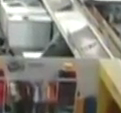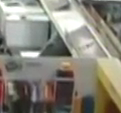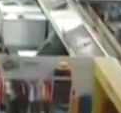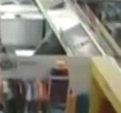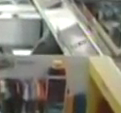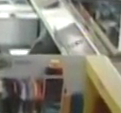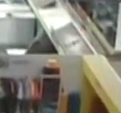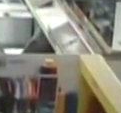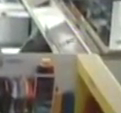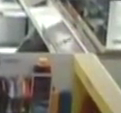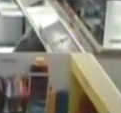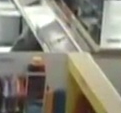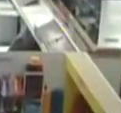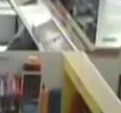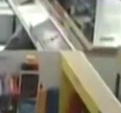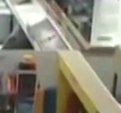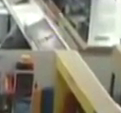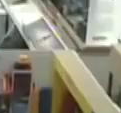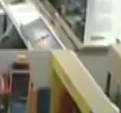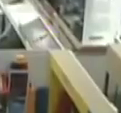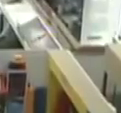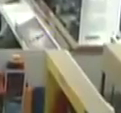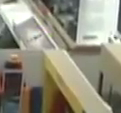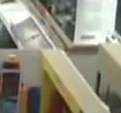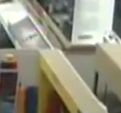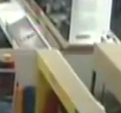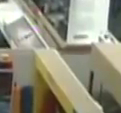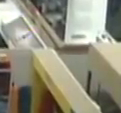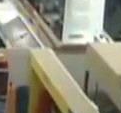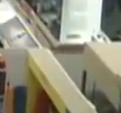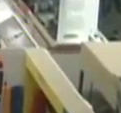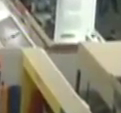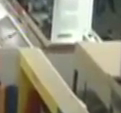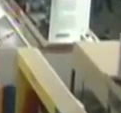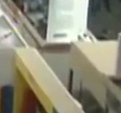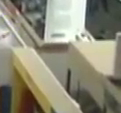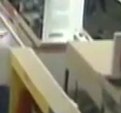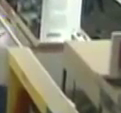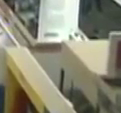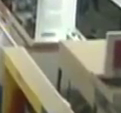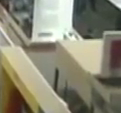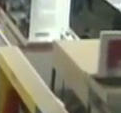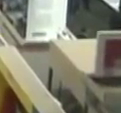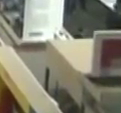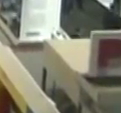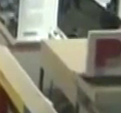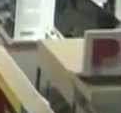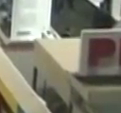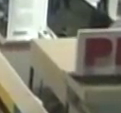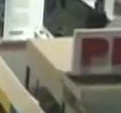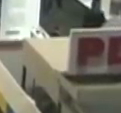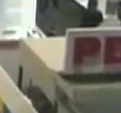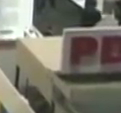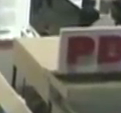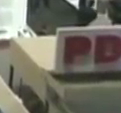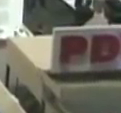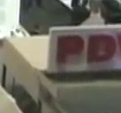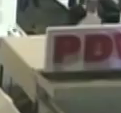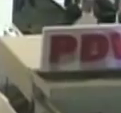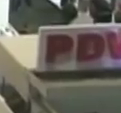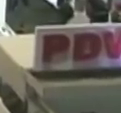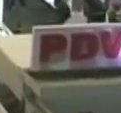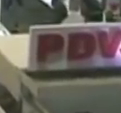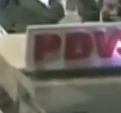de posibilidades para ir rompiendo el cerco mediático y el bloqueo financiero que le ha causado heridas al